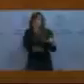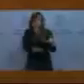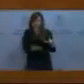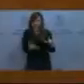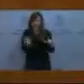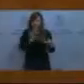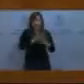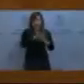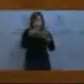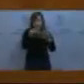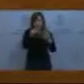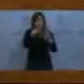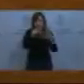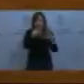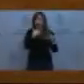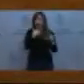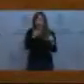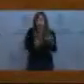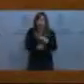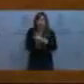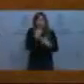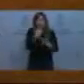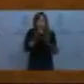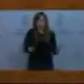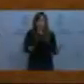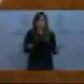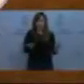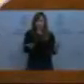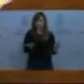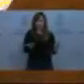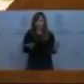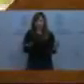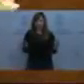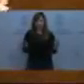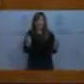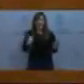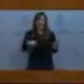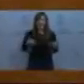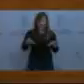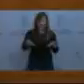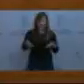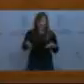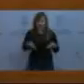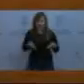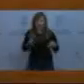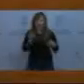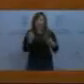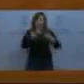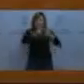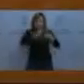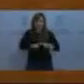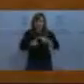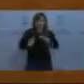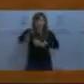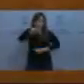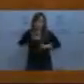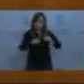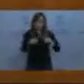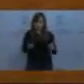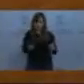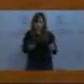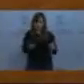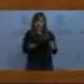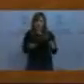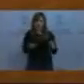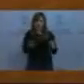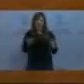Claramente aquí algo pasa. Y aparte de las carreteras, y poniéndose a analizar el problema, ya le digo,